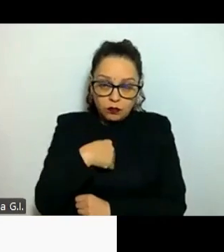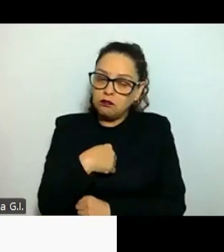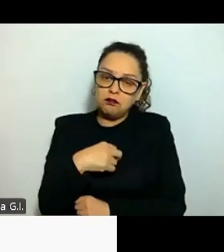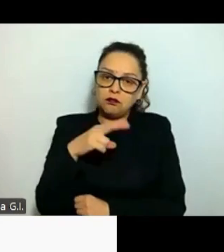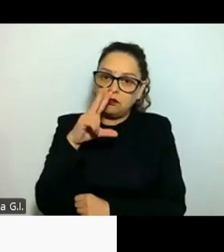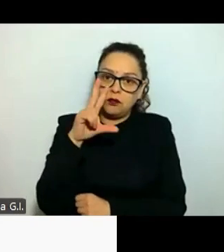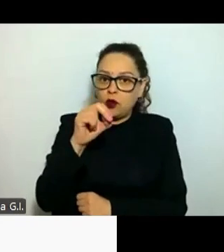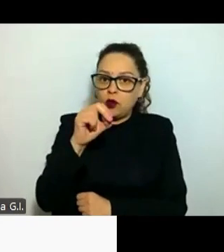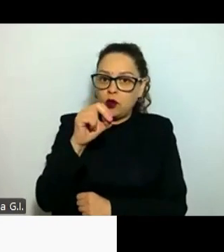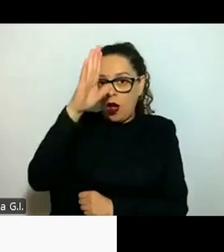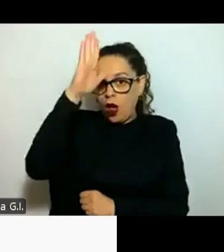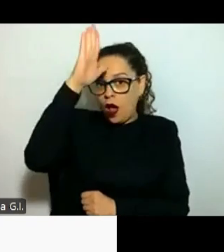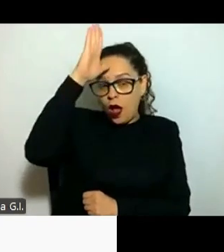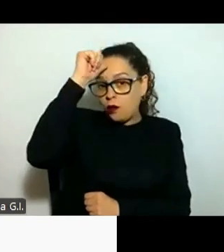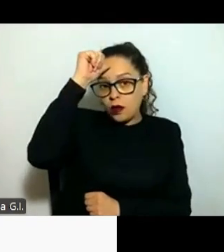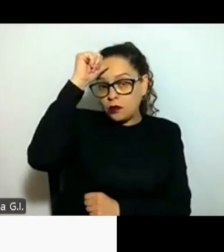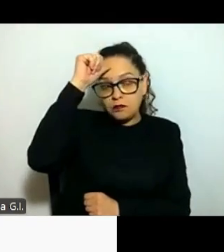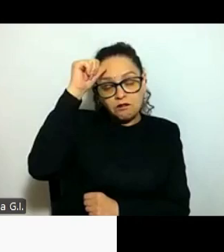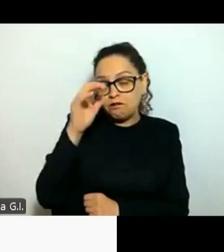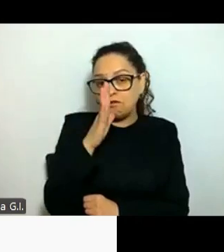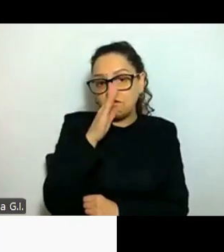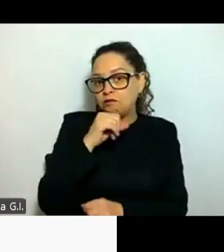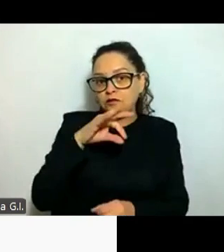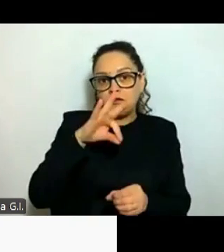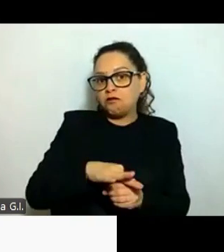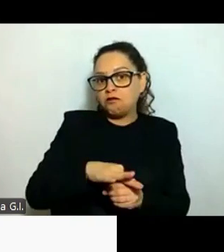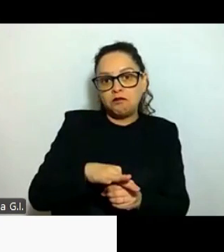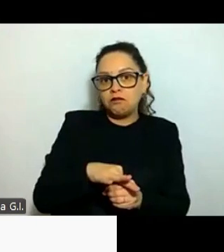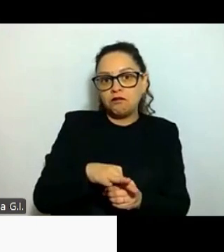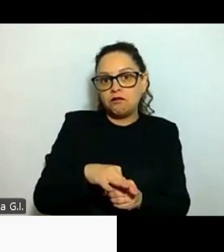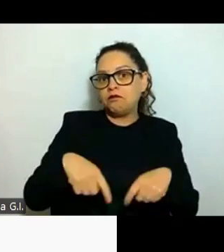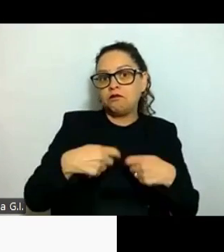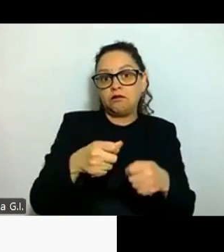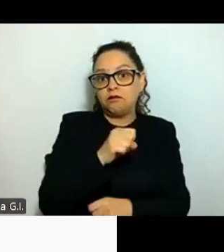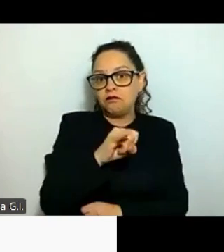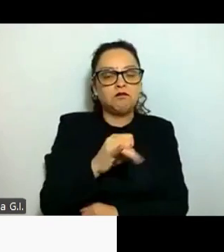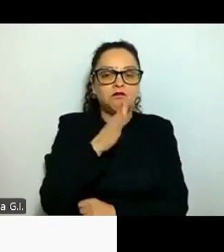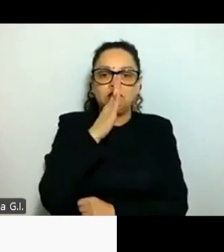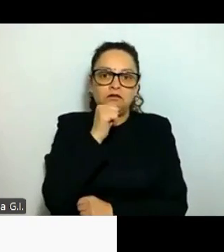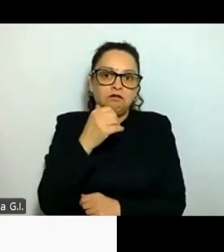Pero sí, pues sí llama la atención cómo a